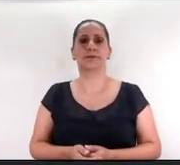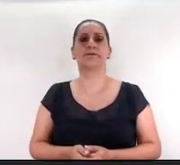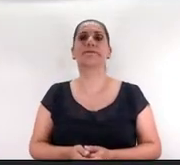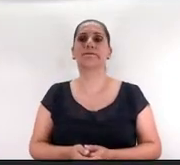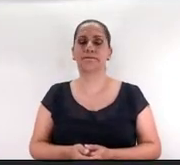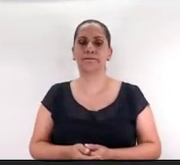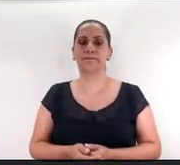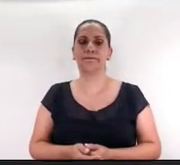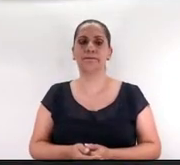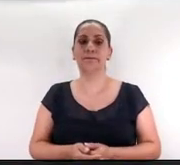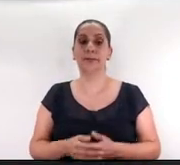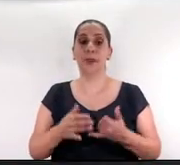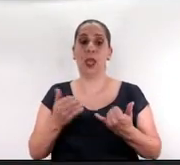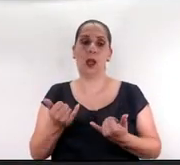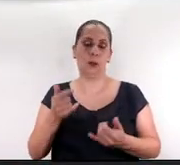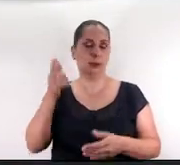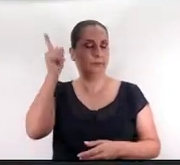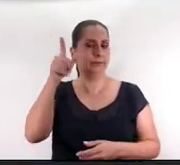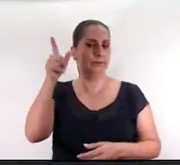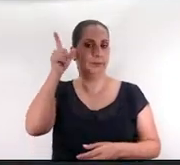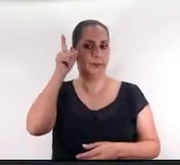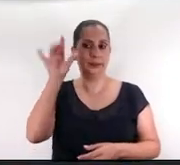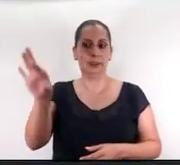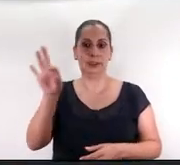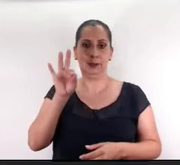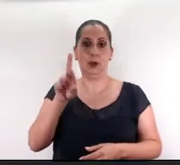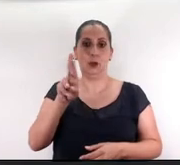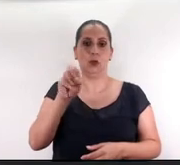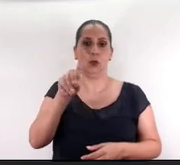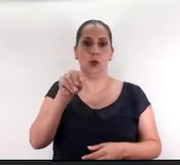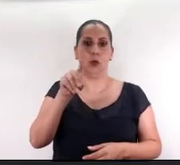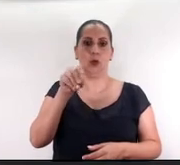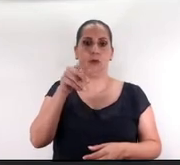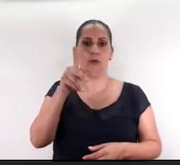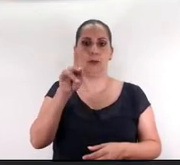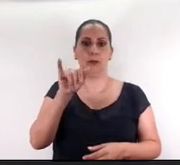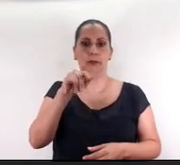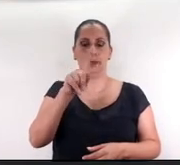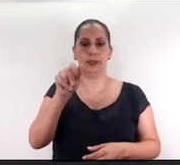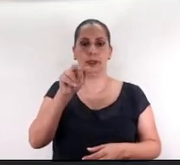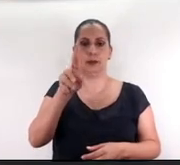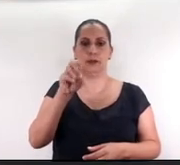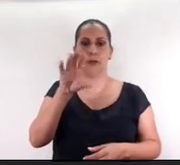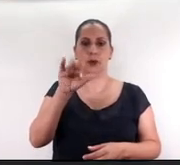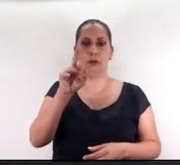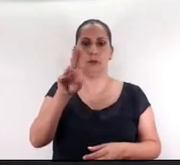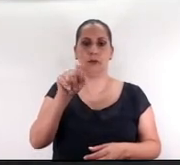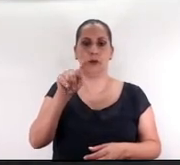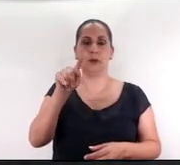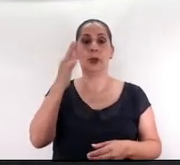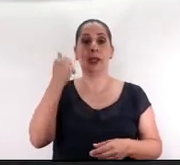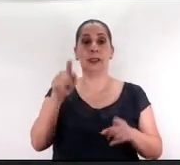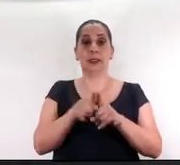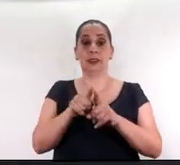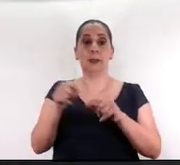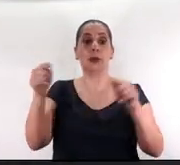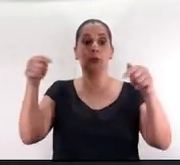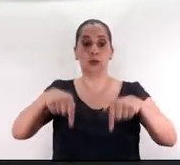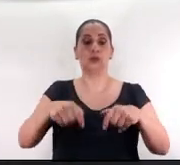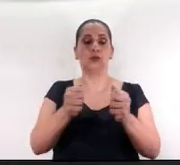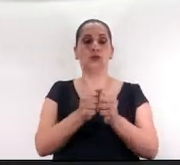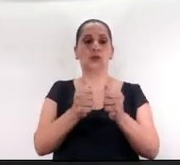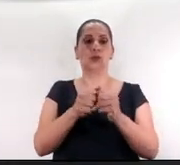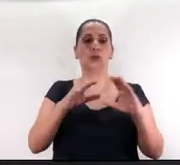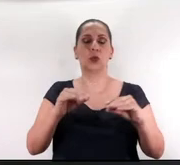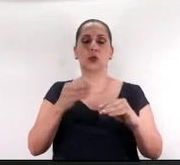Así es. Y ahora, por supuesto, invitamos a don Rodolfo Pisa Rocafort a que también nos acompañe en este distinguido